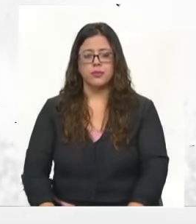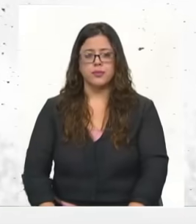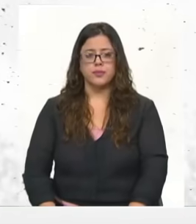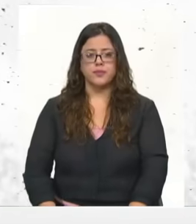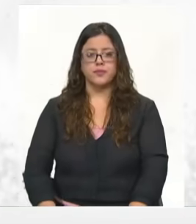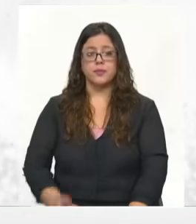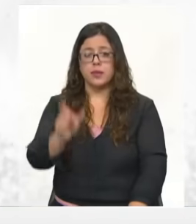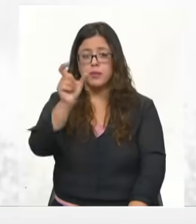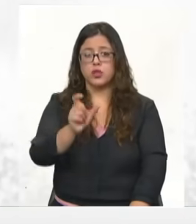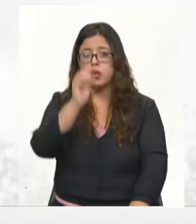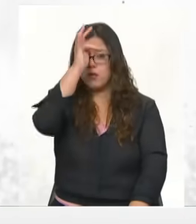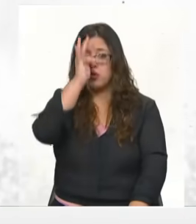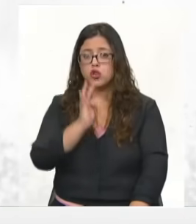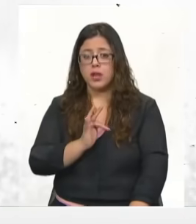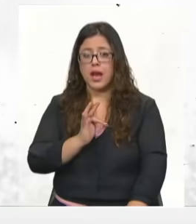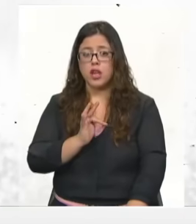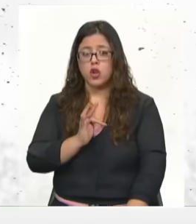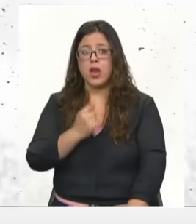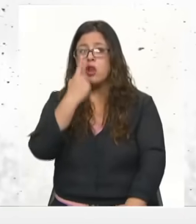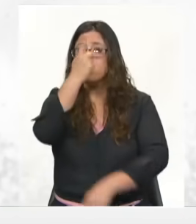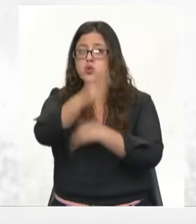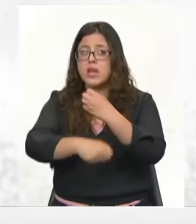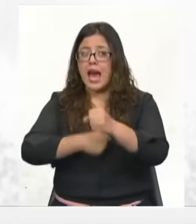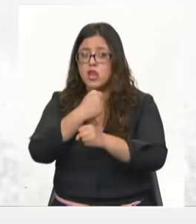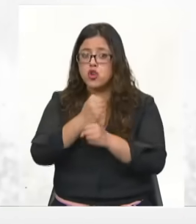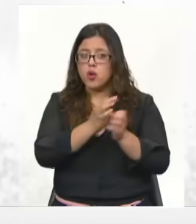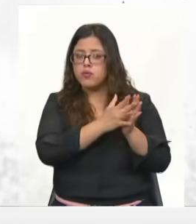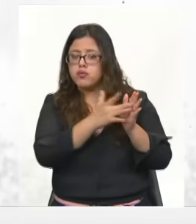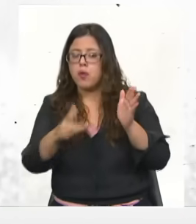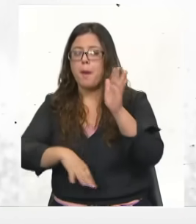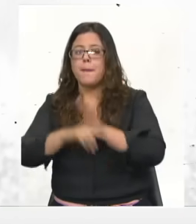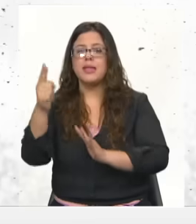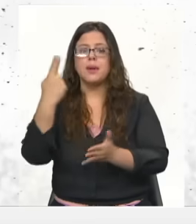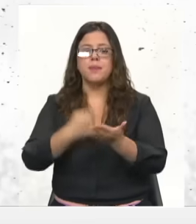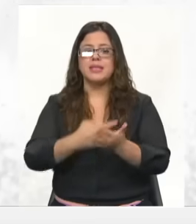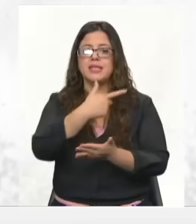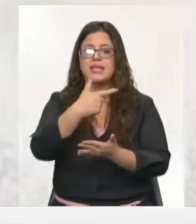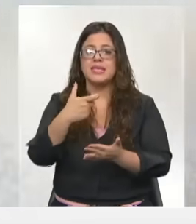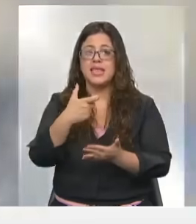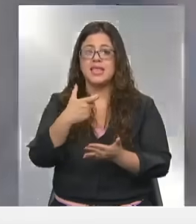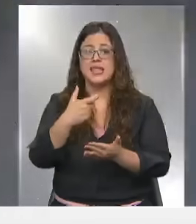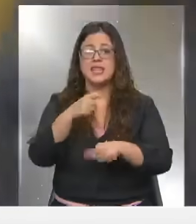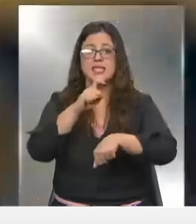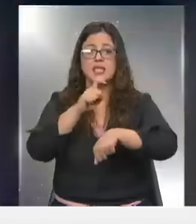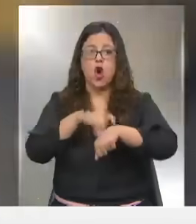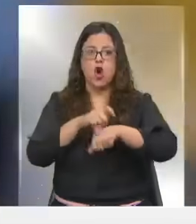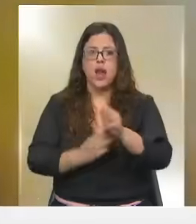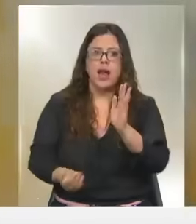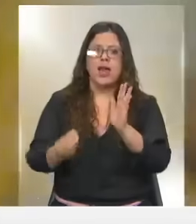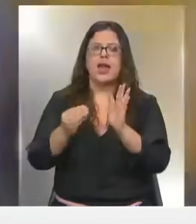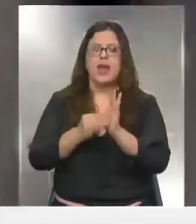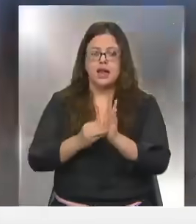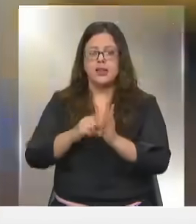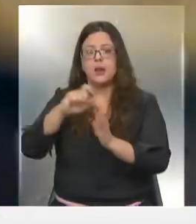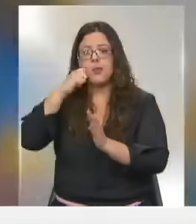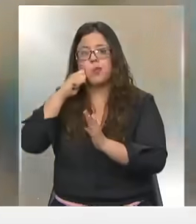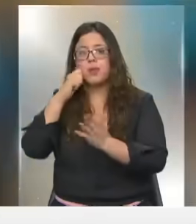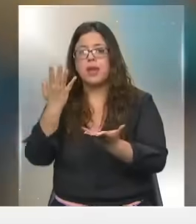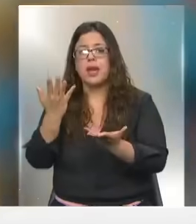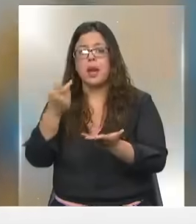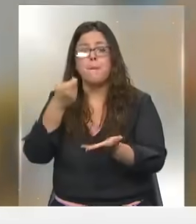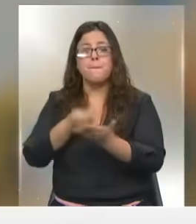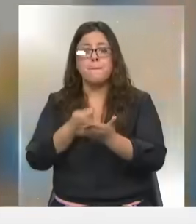Este funcionario registró en un año más de 1.700 horas extraordinarias, que le significaron un